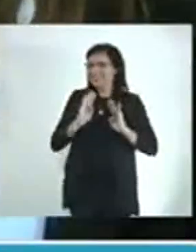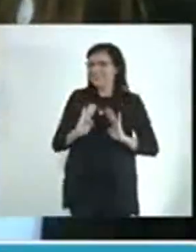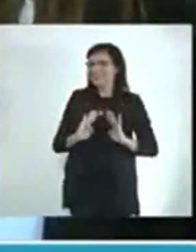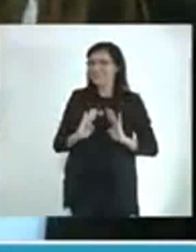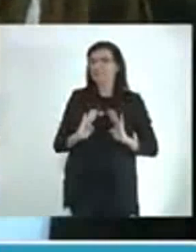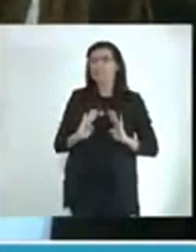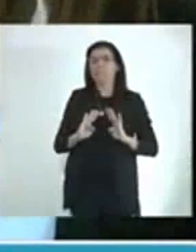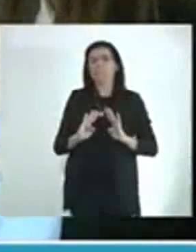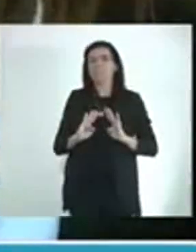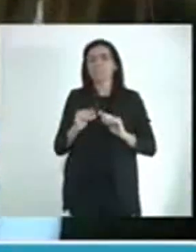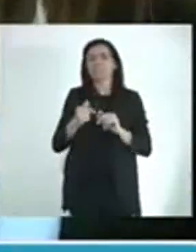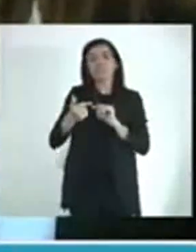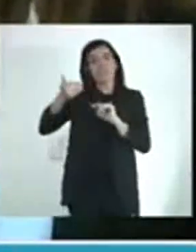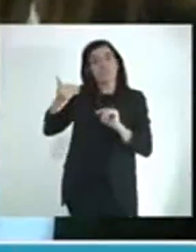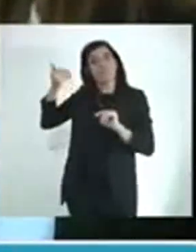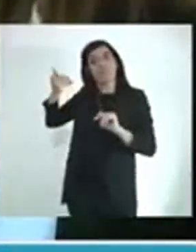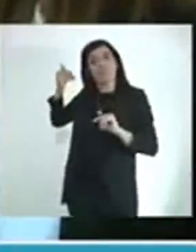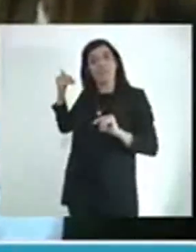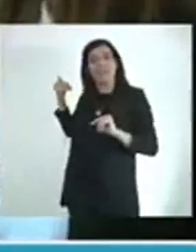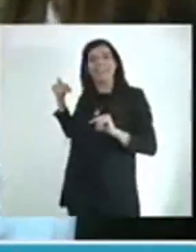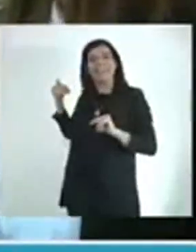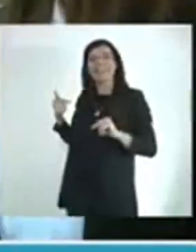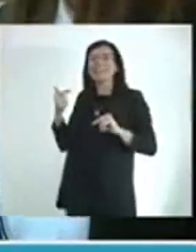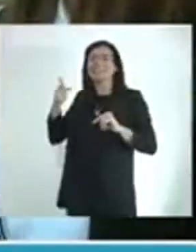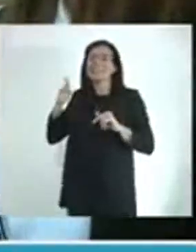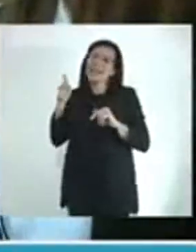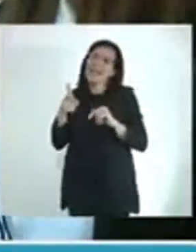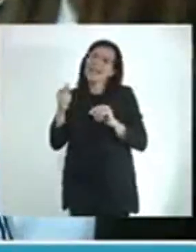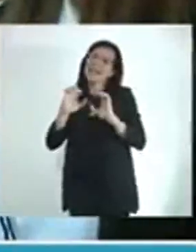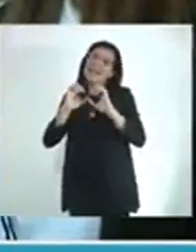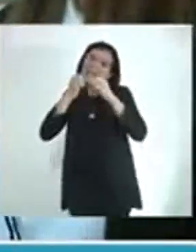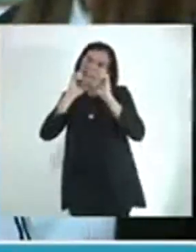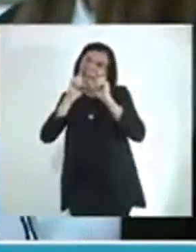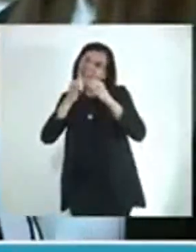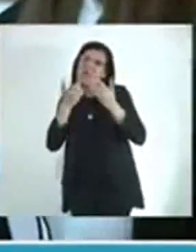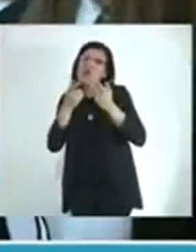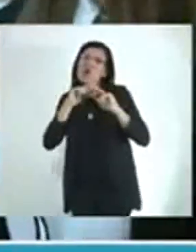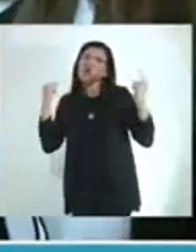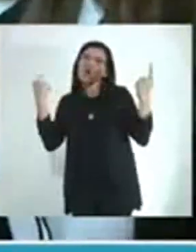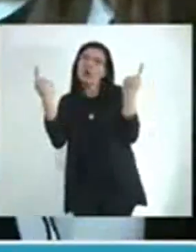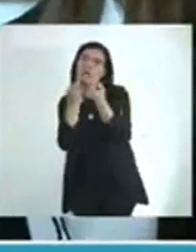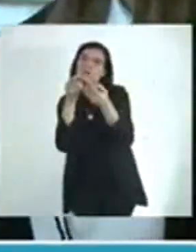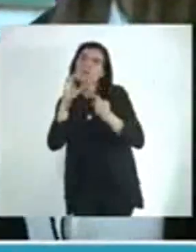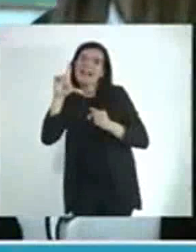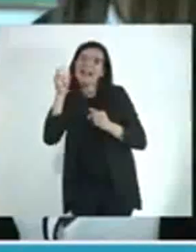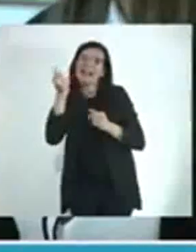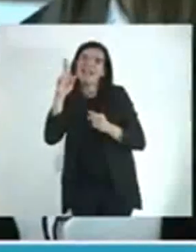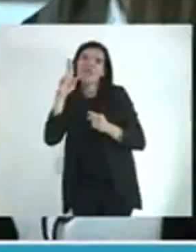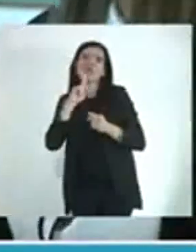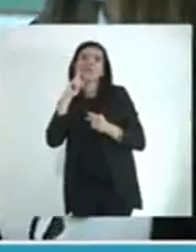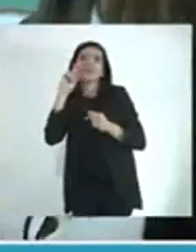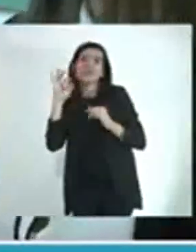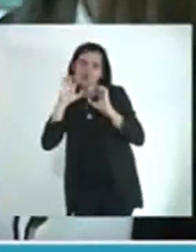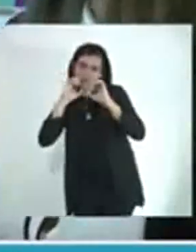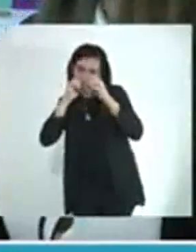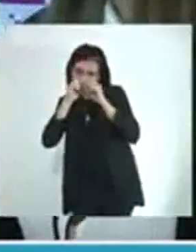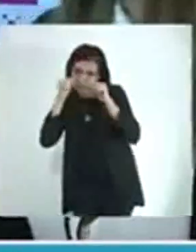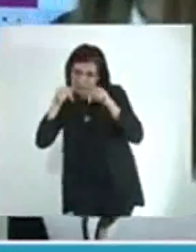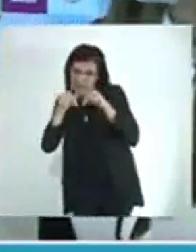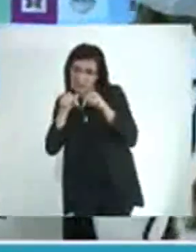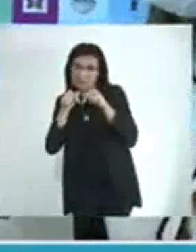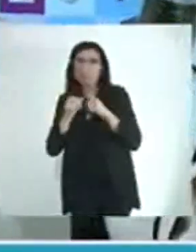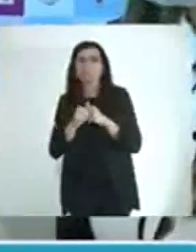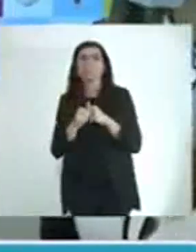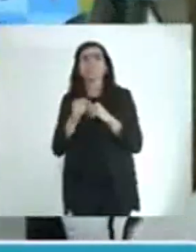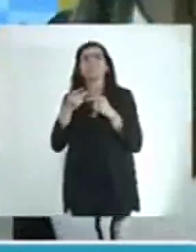antes de toda esta situación, nosotros trabajábamos acá en el laboratorio desde proyectos como INVOC, ¿sí? Que es un